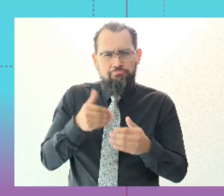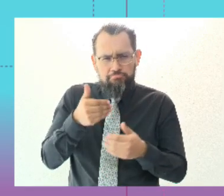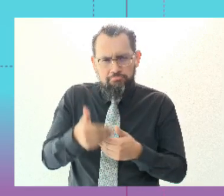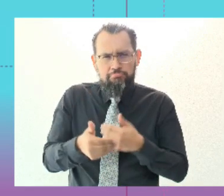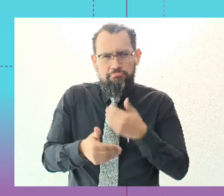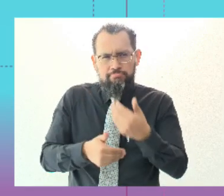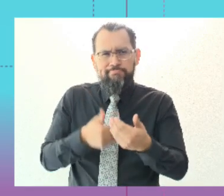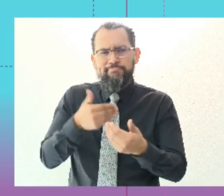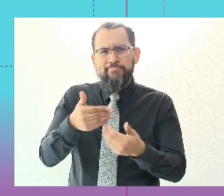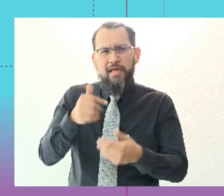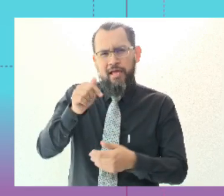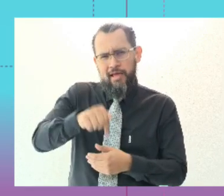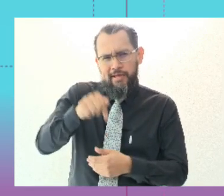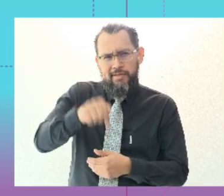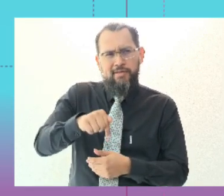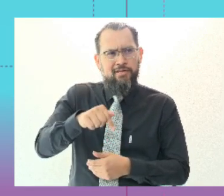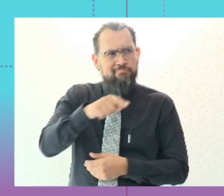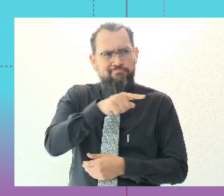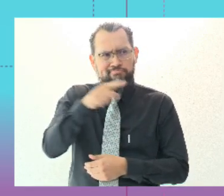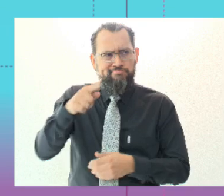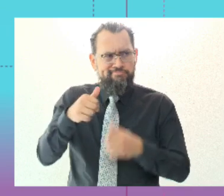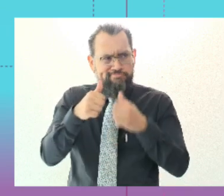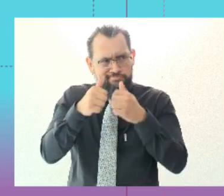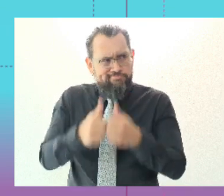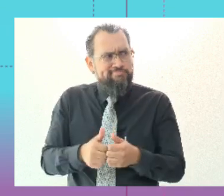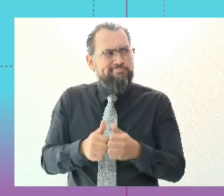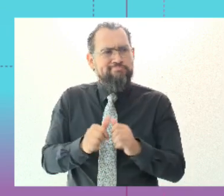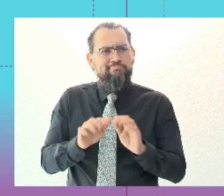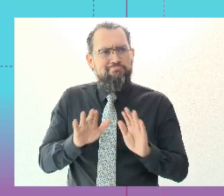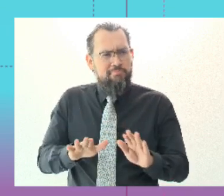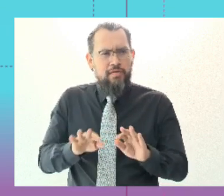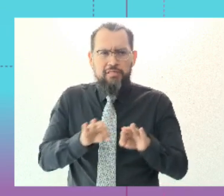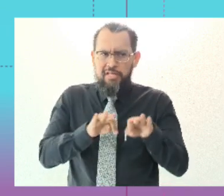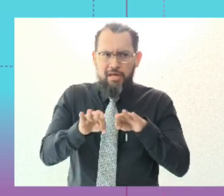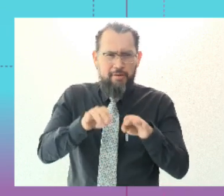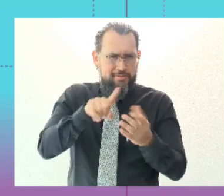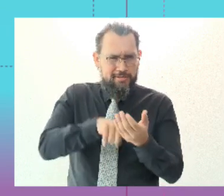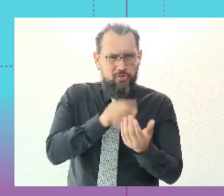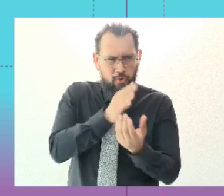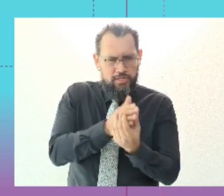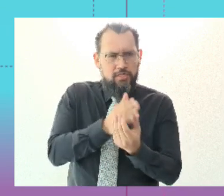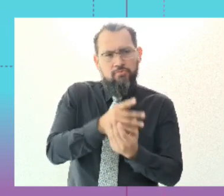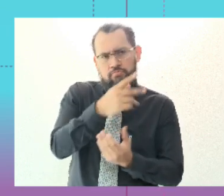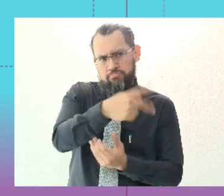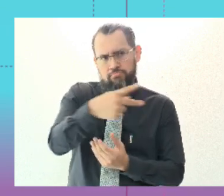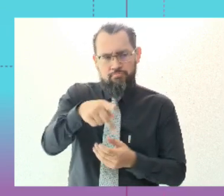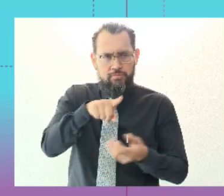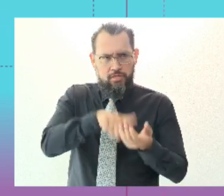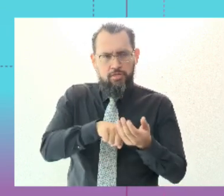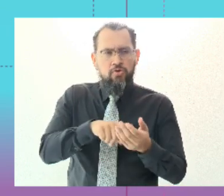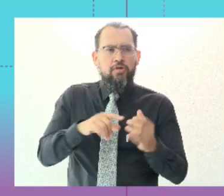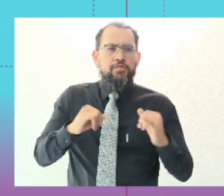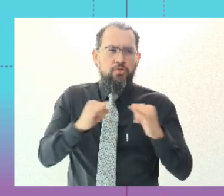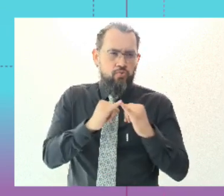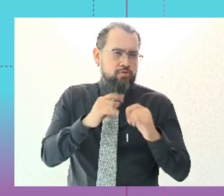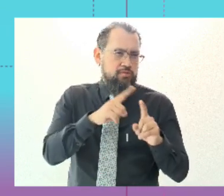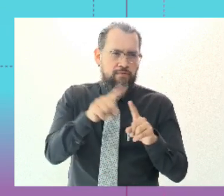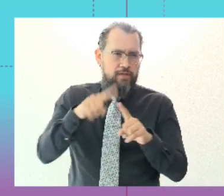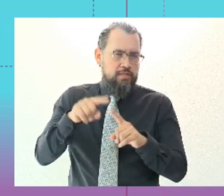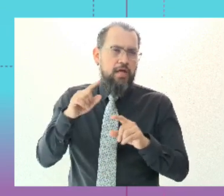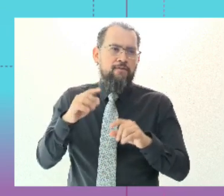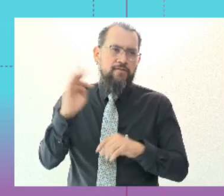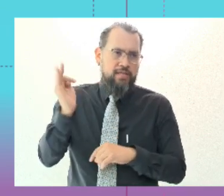aquí toda la gente que está involucrada en las áreas de archivos de la Administración Pública Federal, también de las